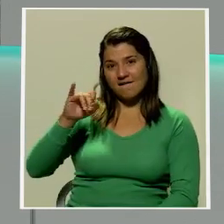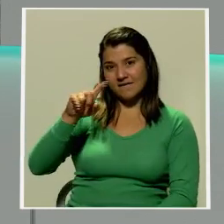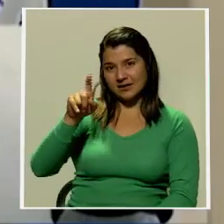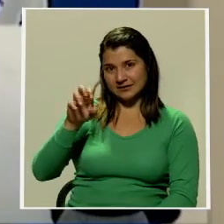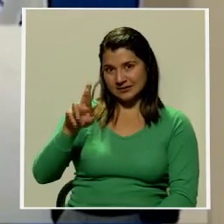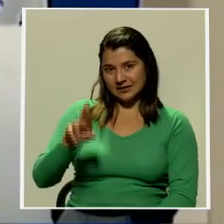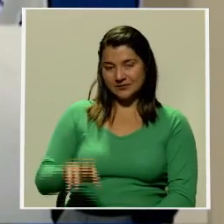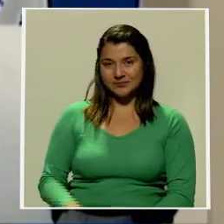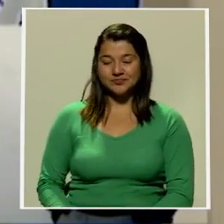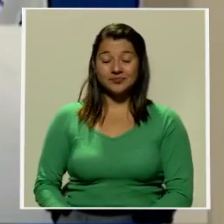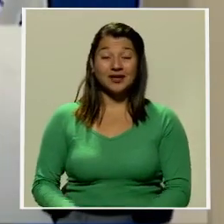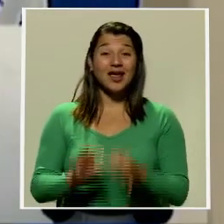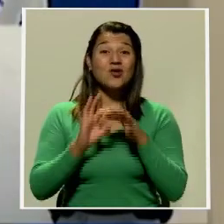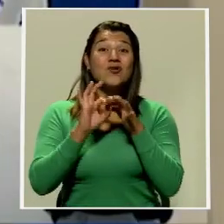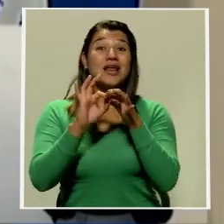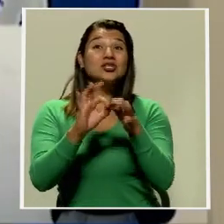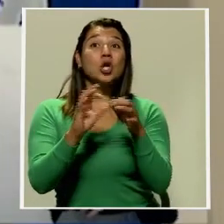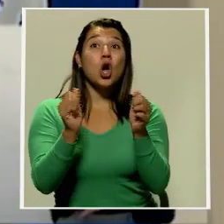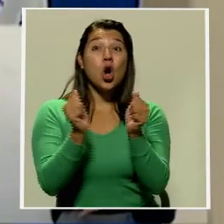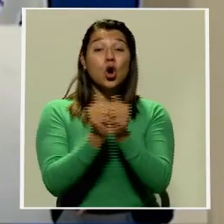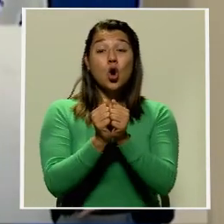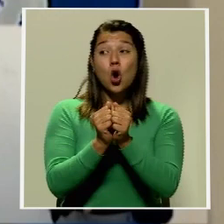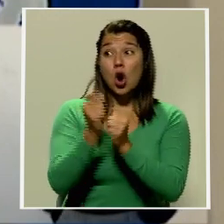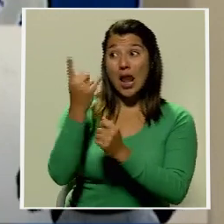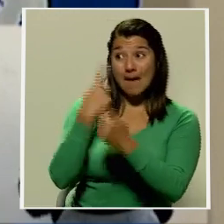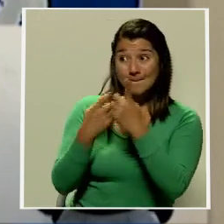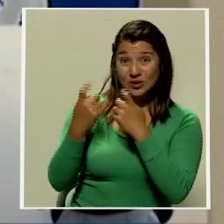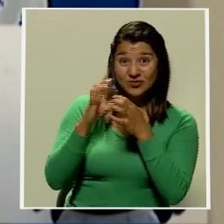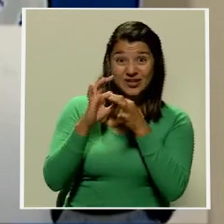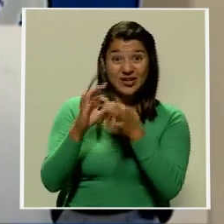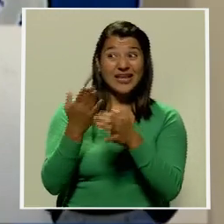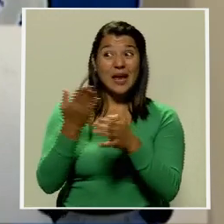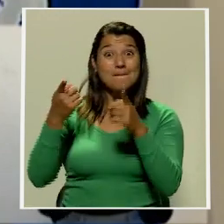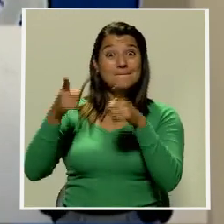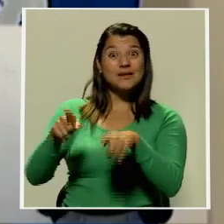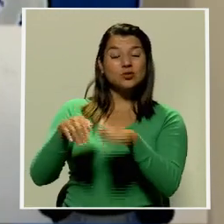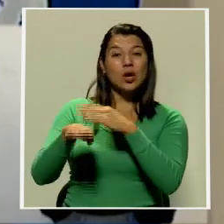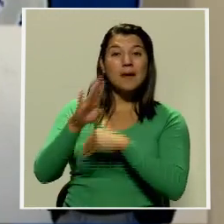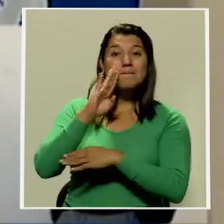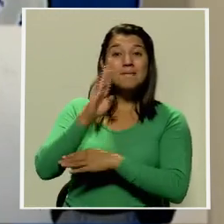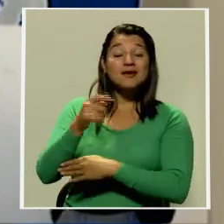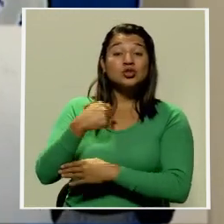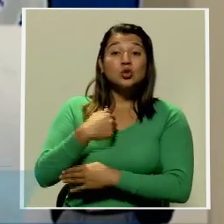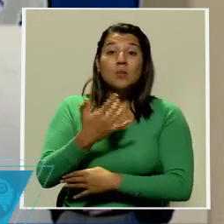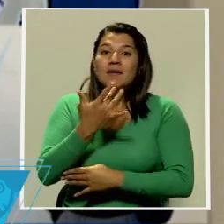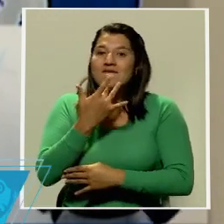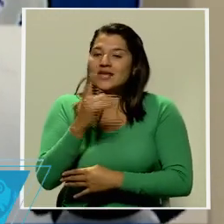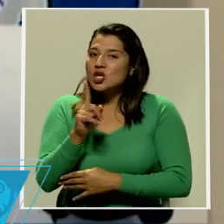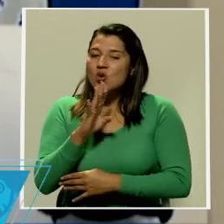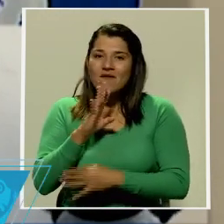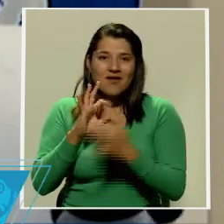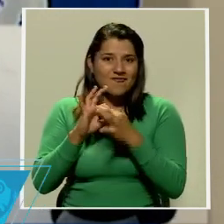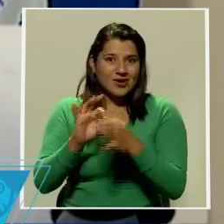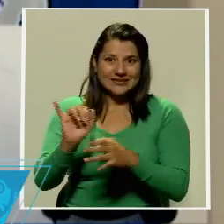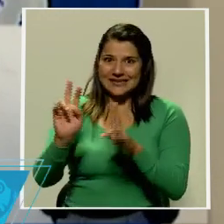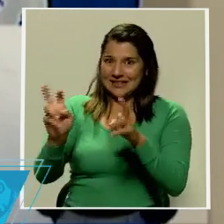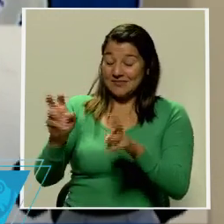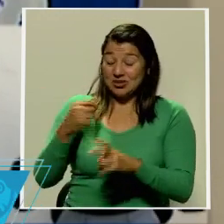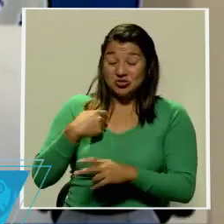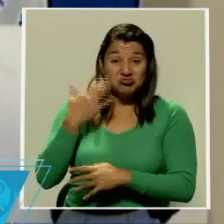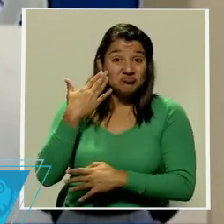En relación con la consulta que usted nos hace sobre lo que ocurrió en Bélgica, pues yo prefiero no referirme al tema porque desconozco los